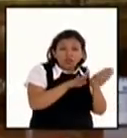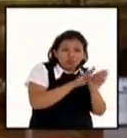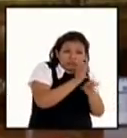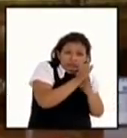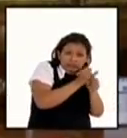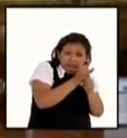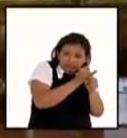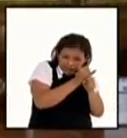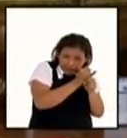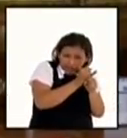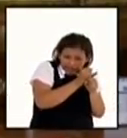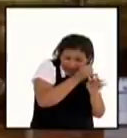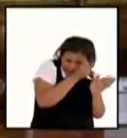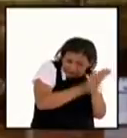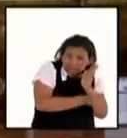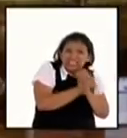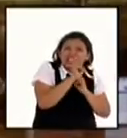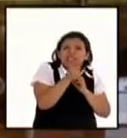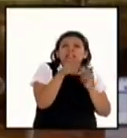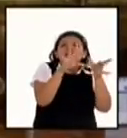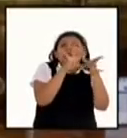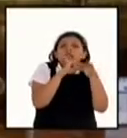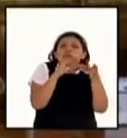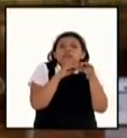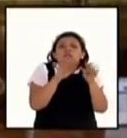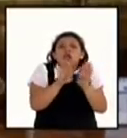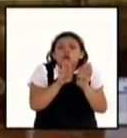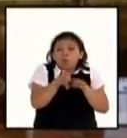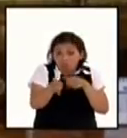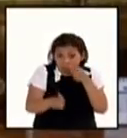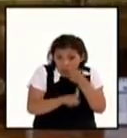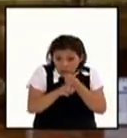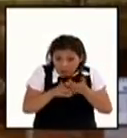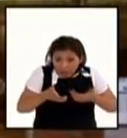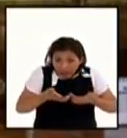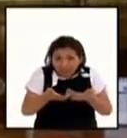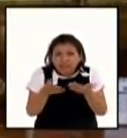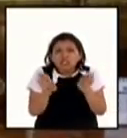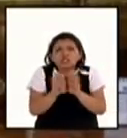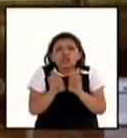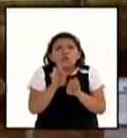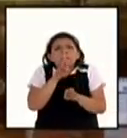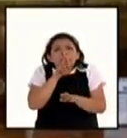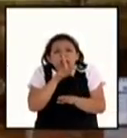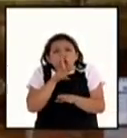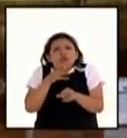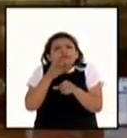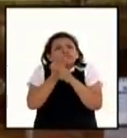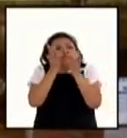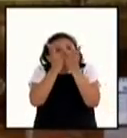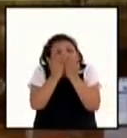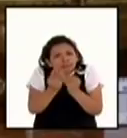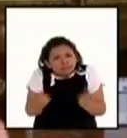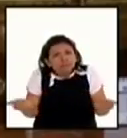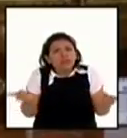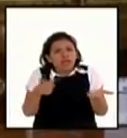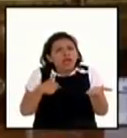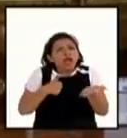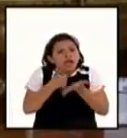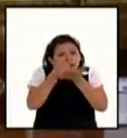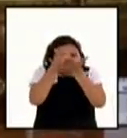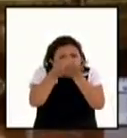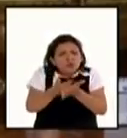que expliquen cuál es la mejor solución, que expliquen qué es lo más viable y que pueda